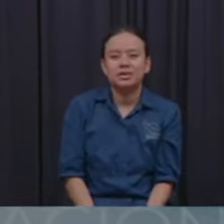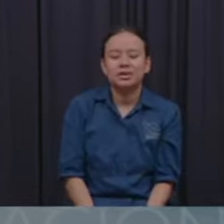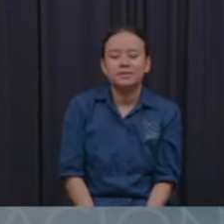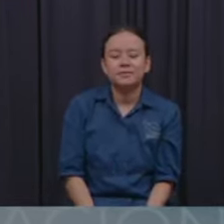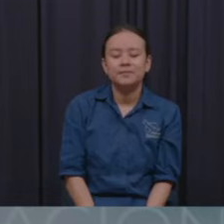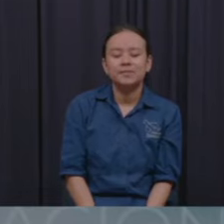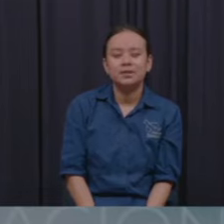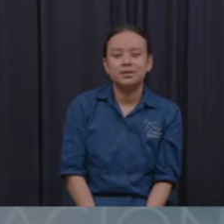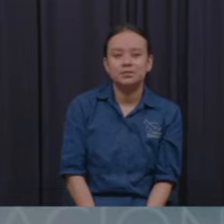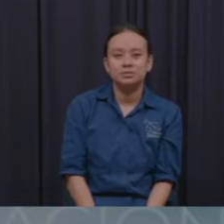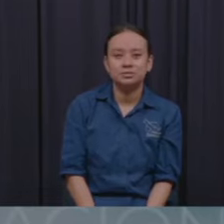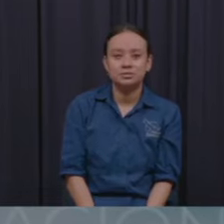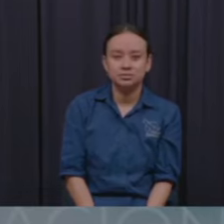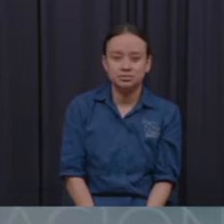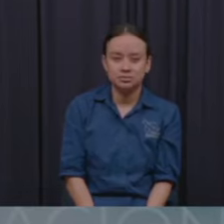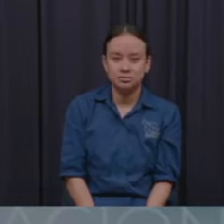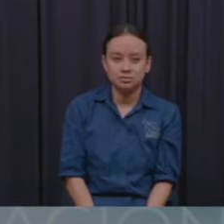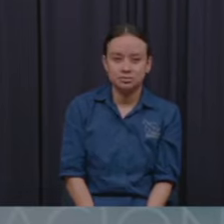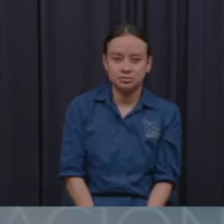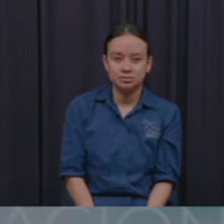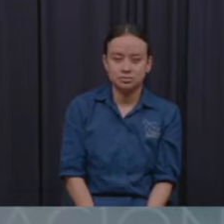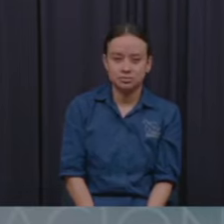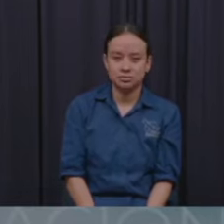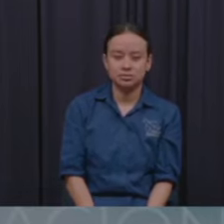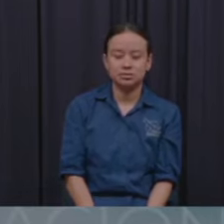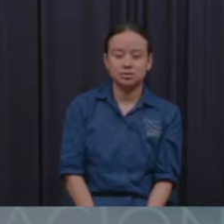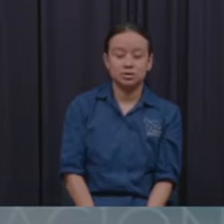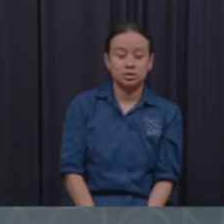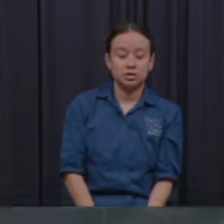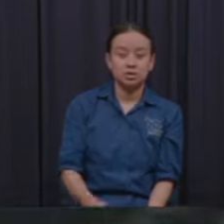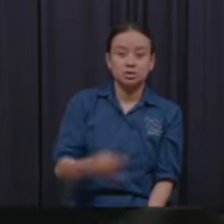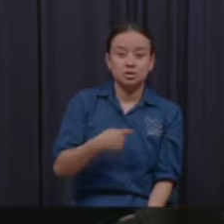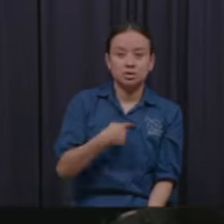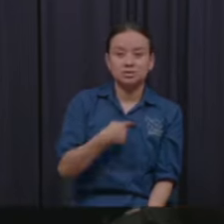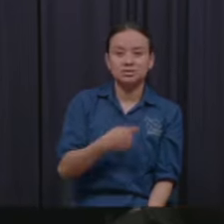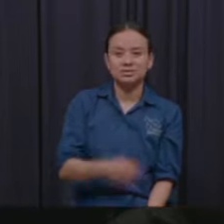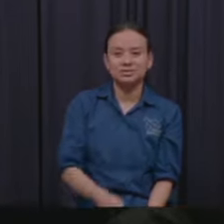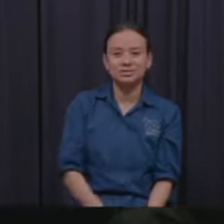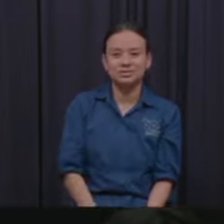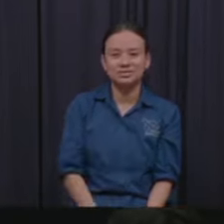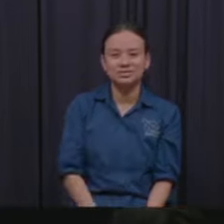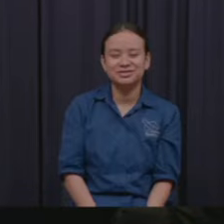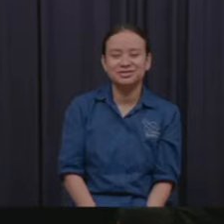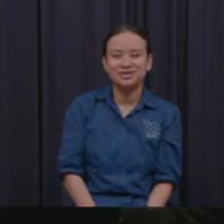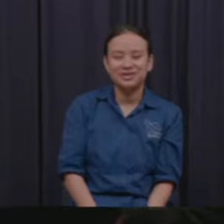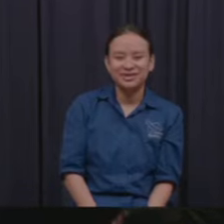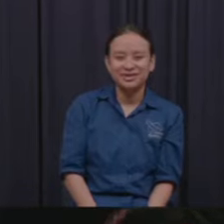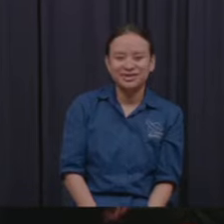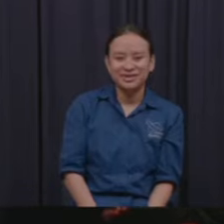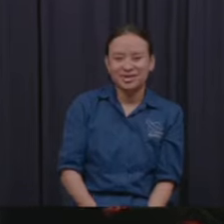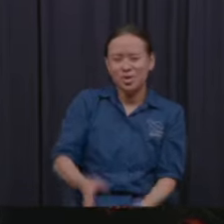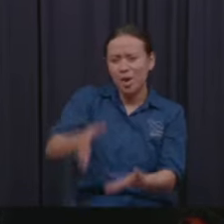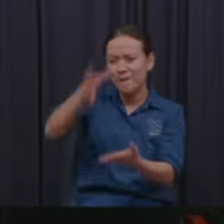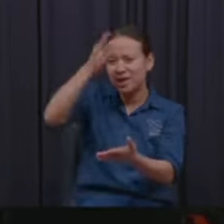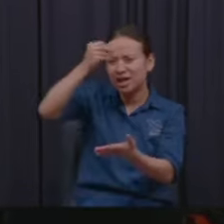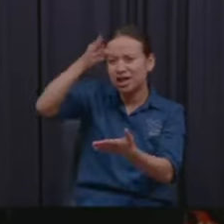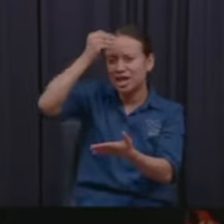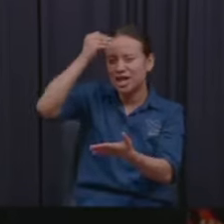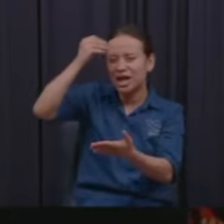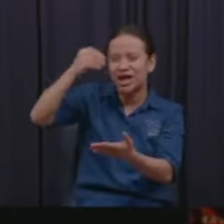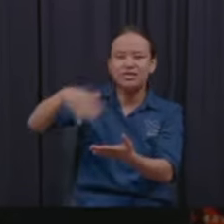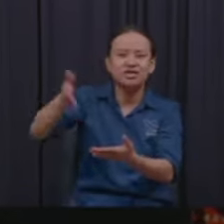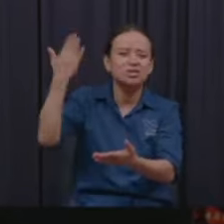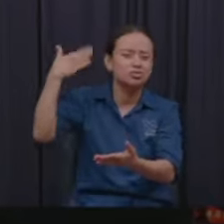día, una hermana santa del Señor, de la Santa Trinidad. Y preguntando yo, la hermana fulana, ¿dónde vive? ¿Dónde